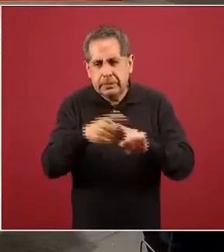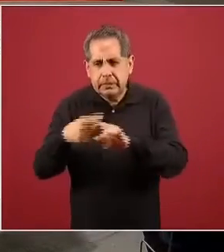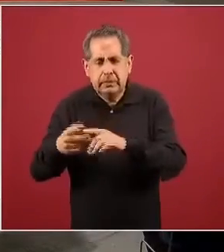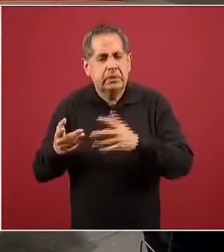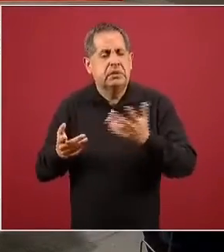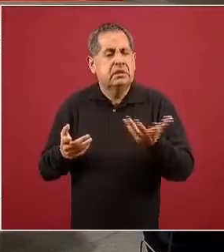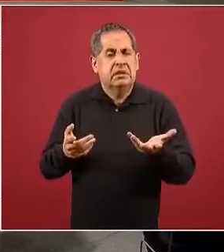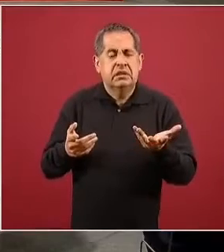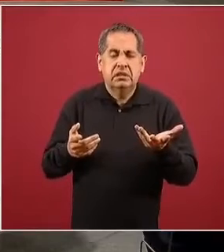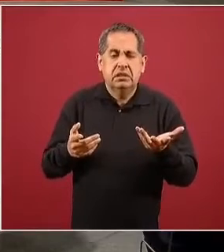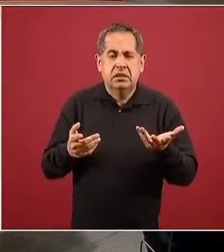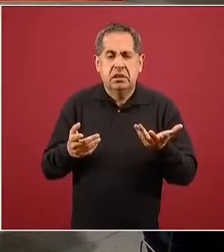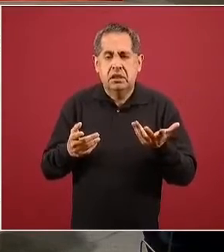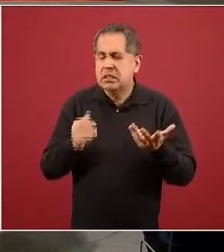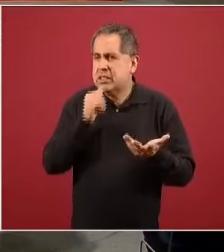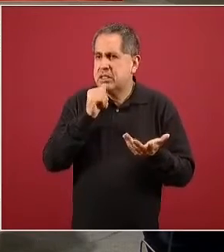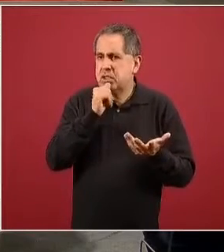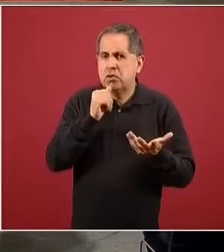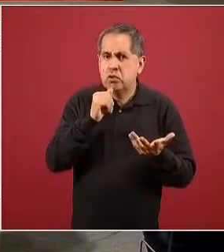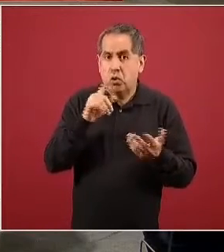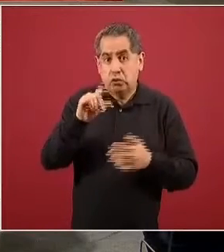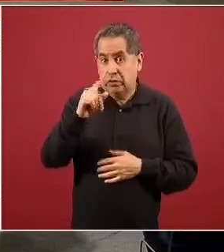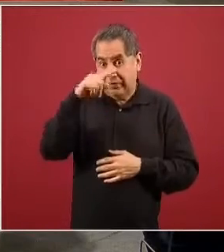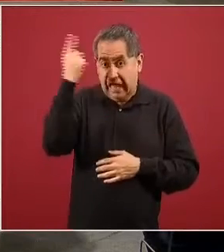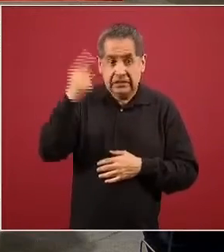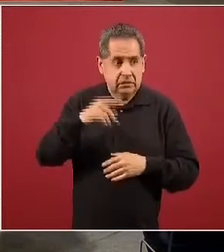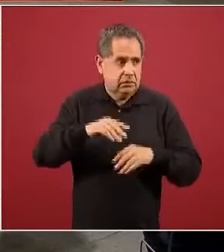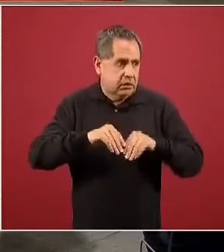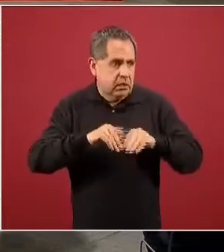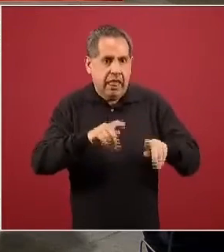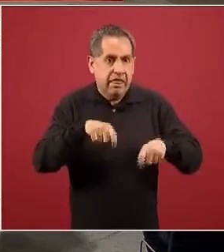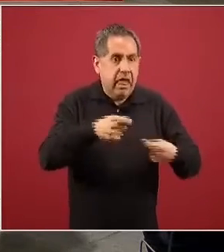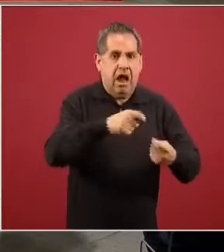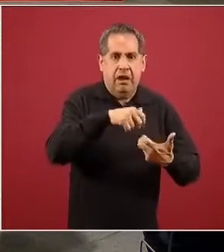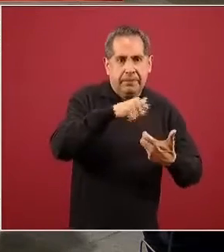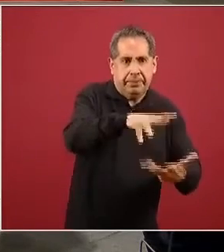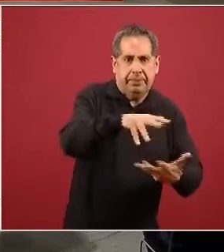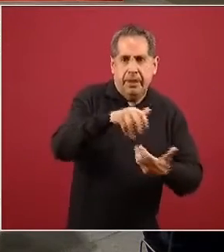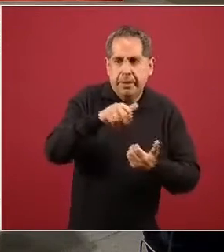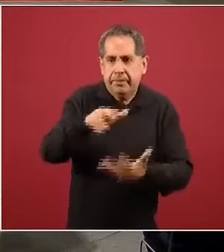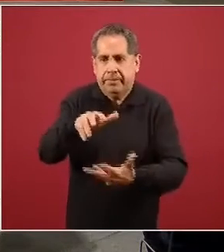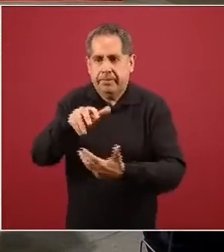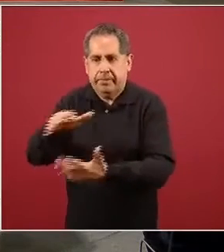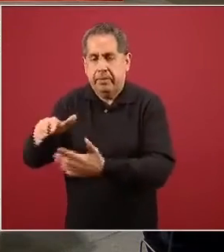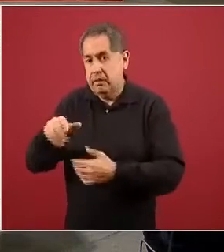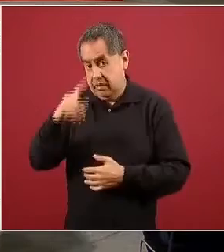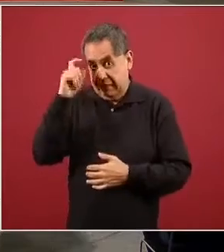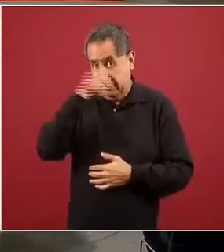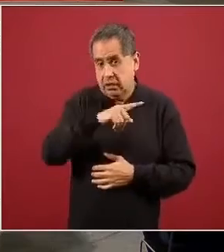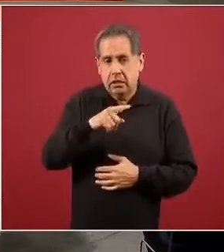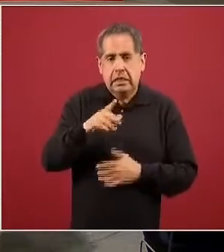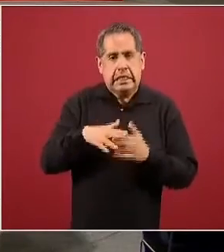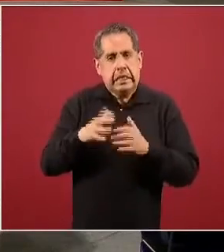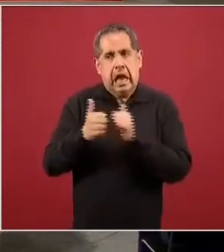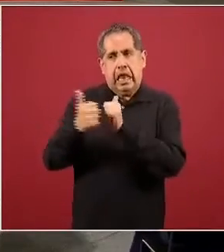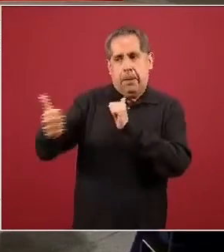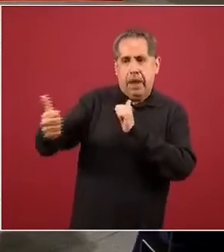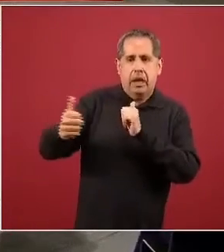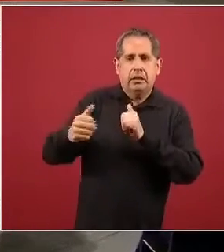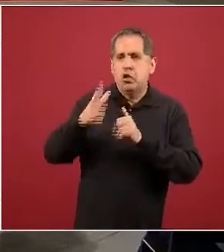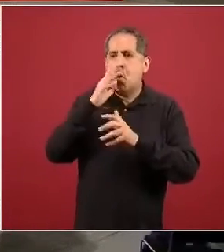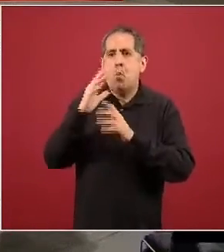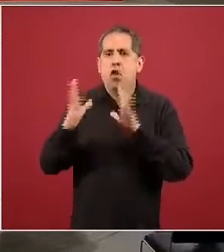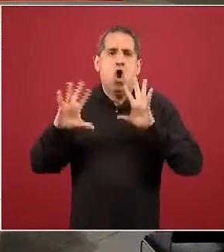visto que pues no es tan fácil, ¿no?, la entrega, y sobre todo cuando hay que mantener la distancia y hay que hacer